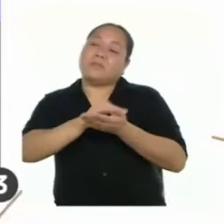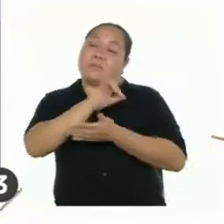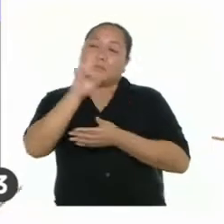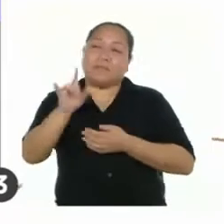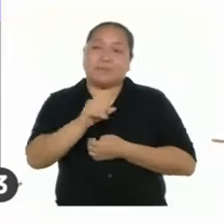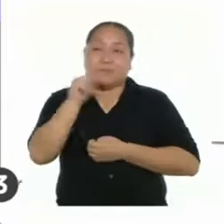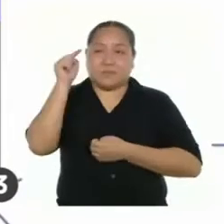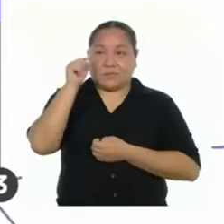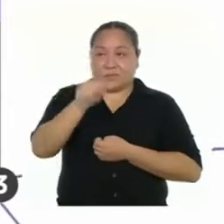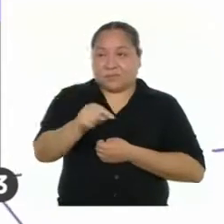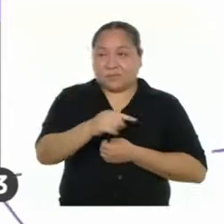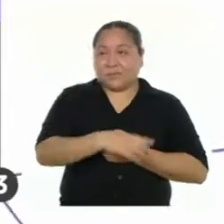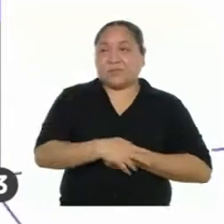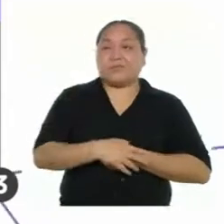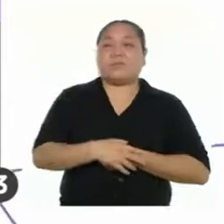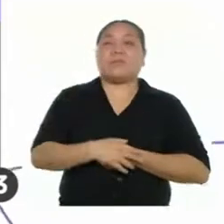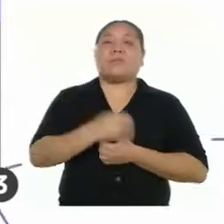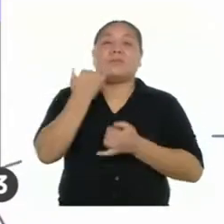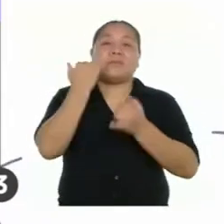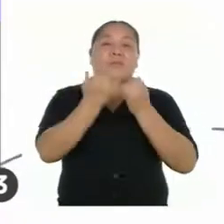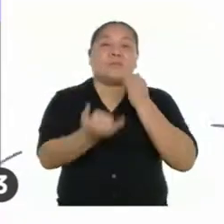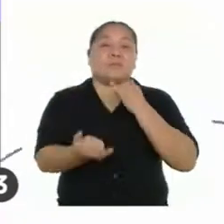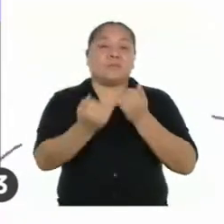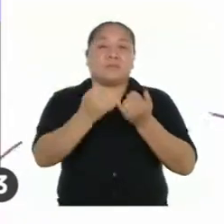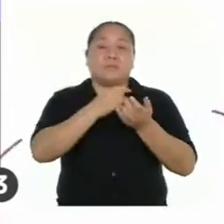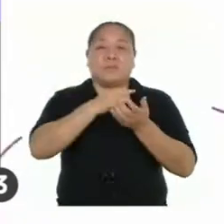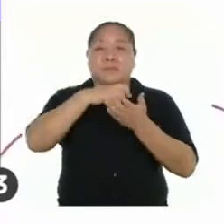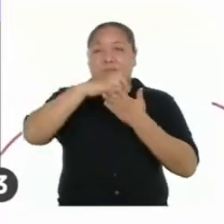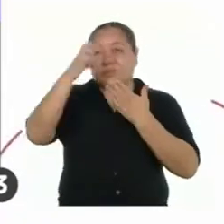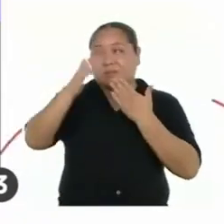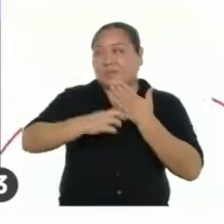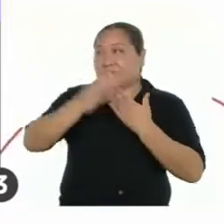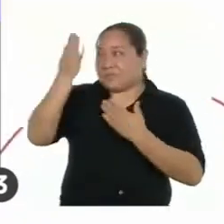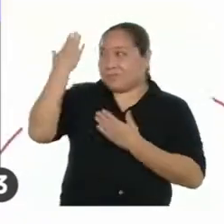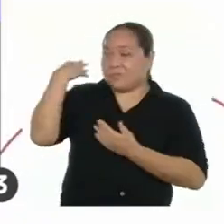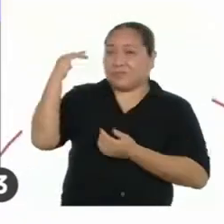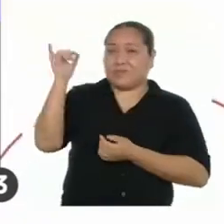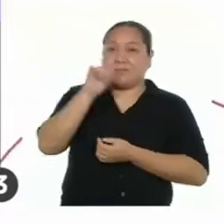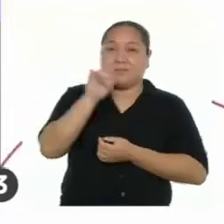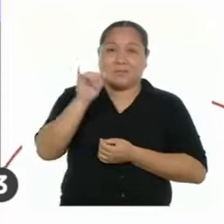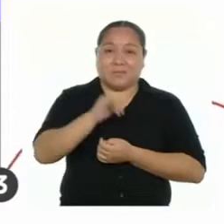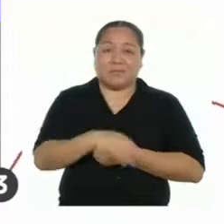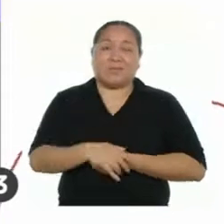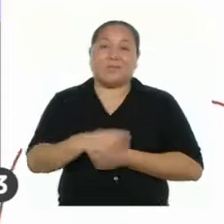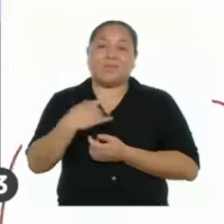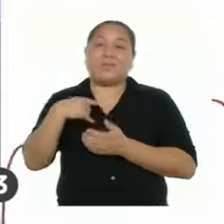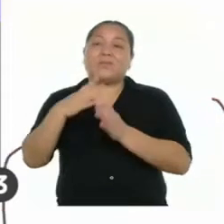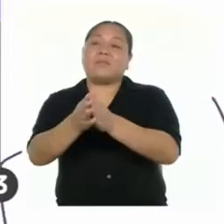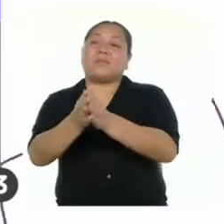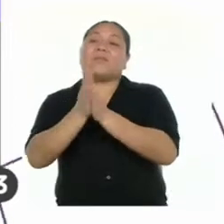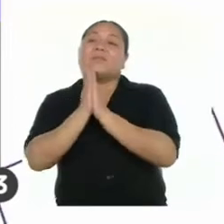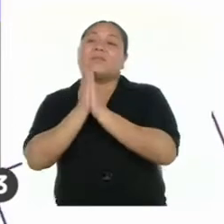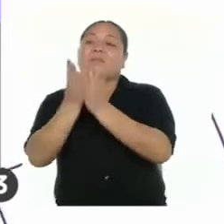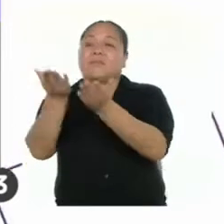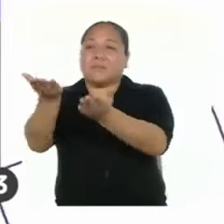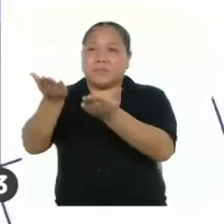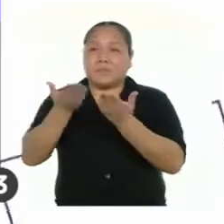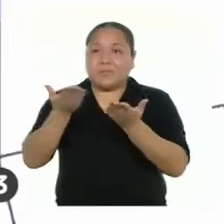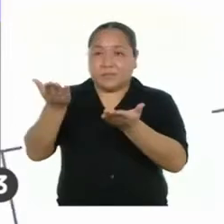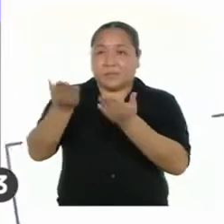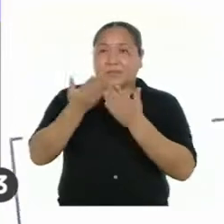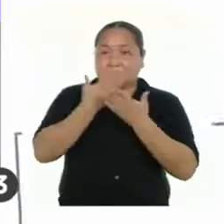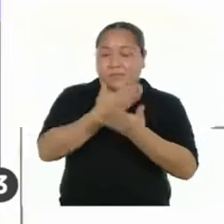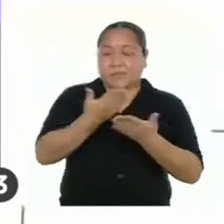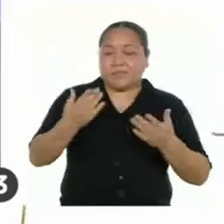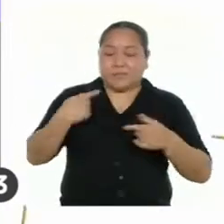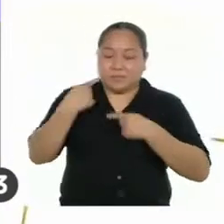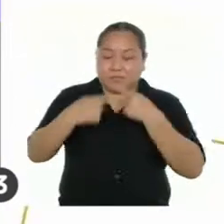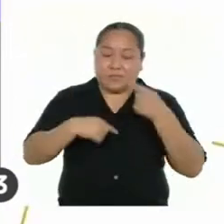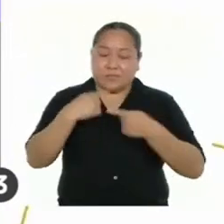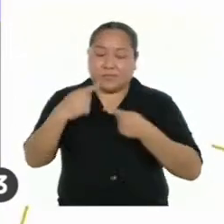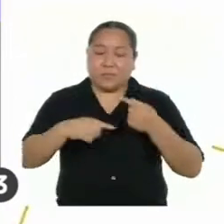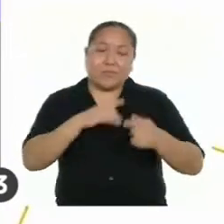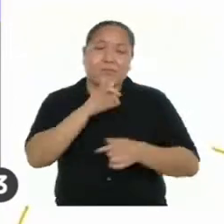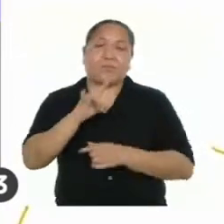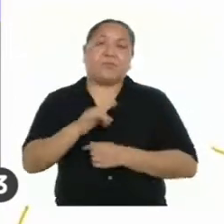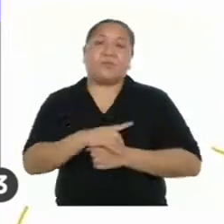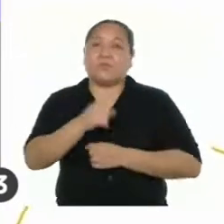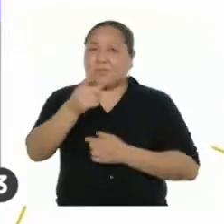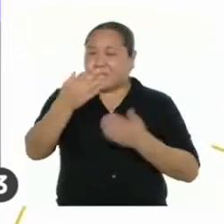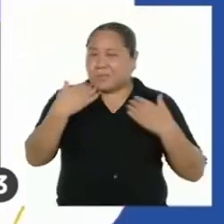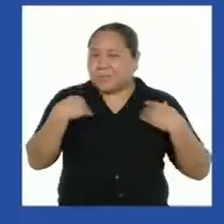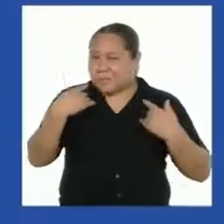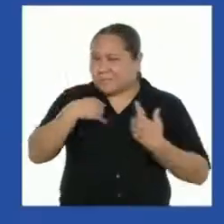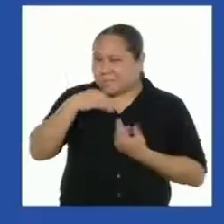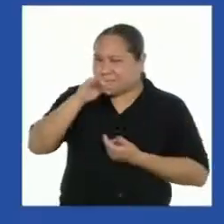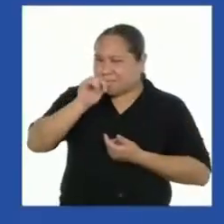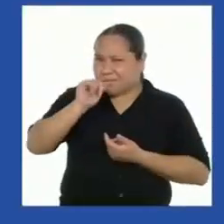Para esto, y como en el último programa, le pedí a Yanira traer unos cuantos envases de productos de uso cotidiano. ¿Los